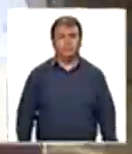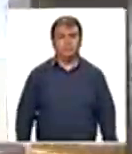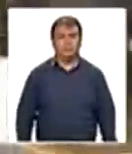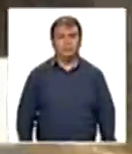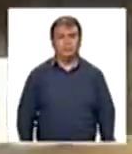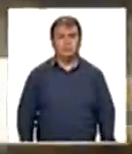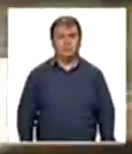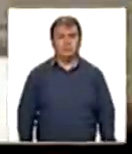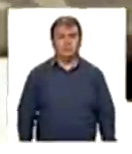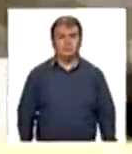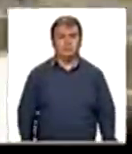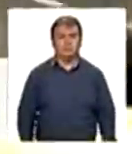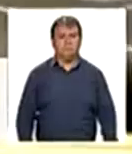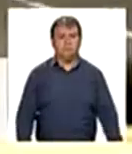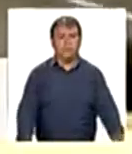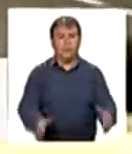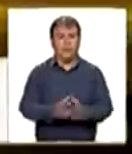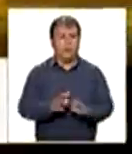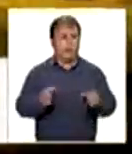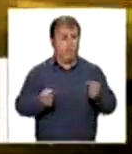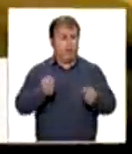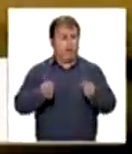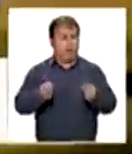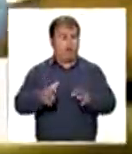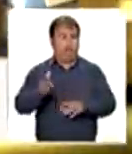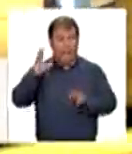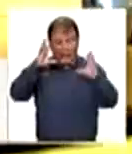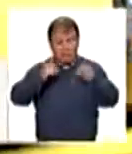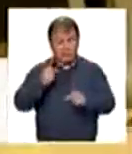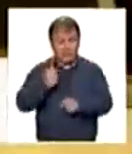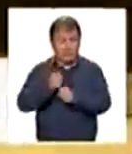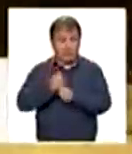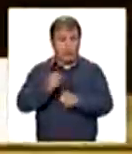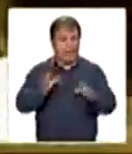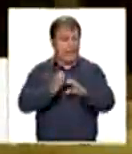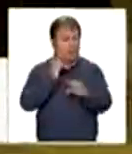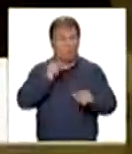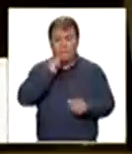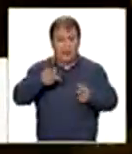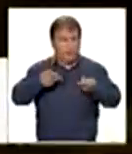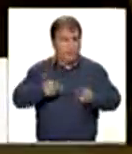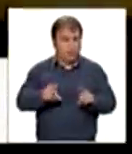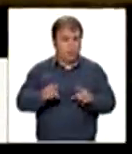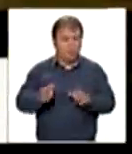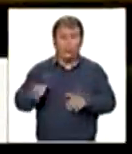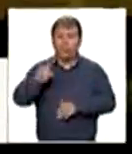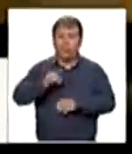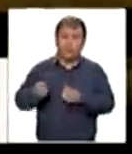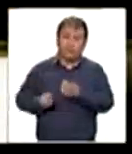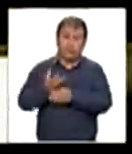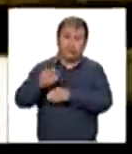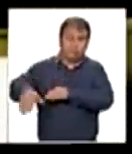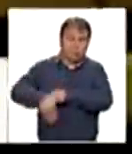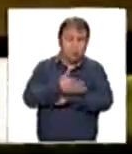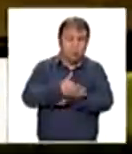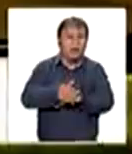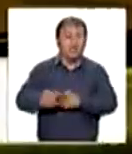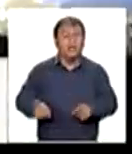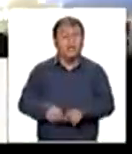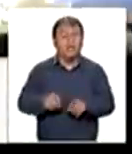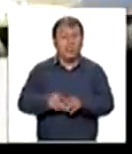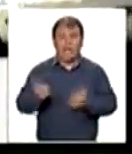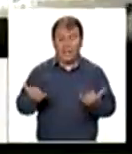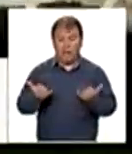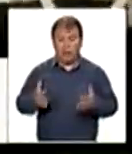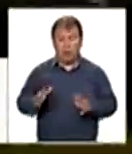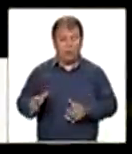la noche. Son los piratas de la noche, custers que sin autorización circulan por la avenida Arequipa, vía exclusiva del Corredor Azul, y que